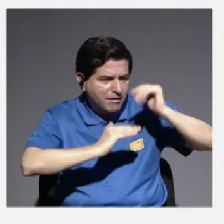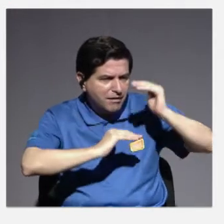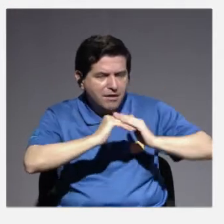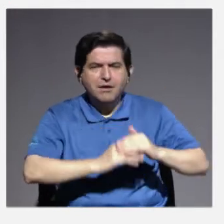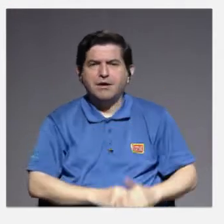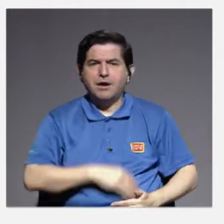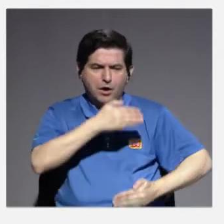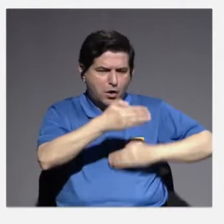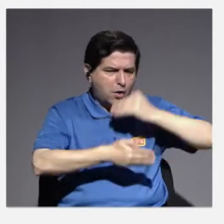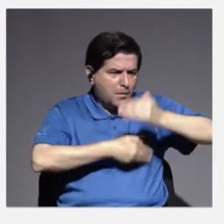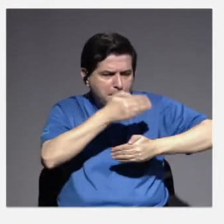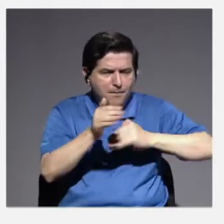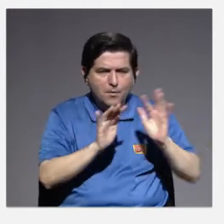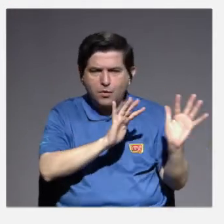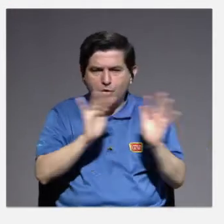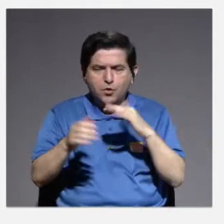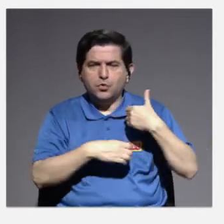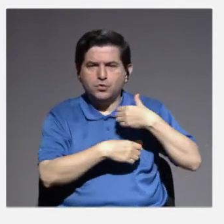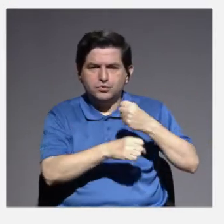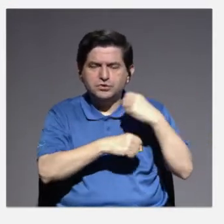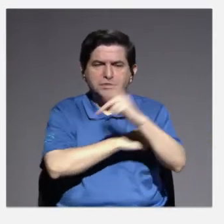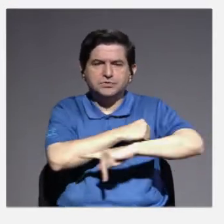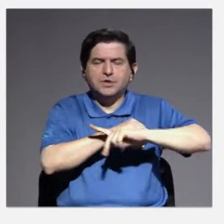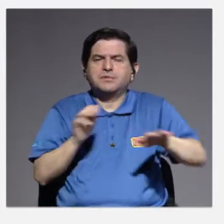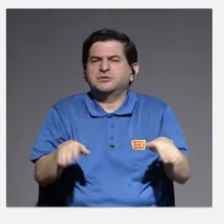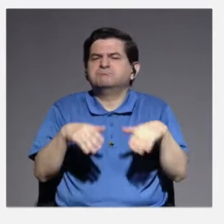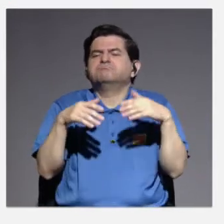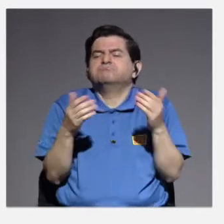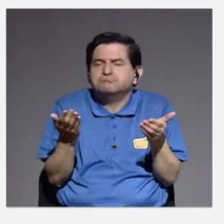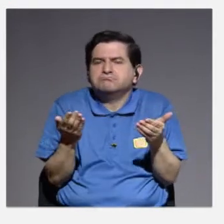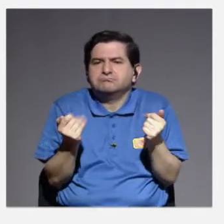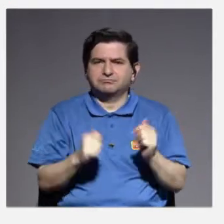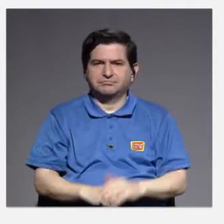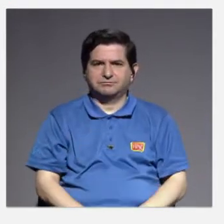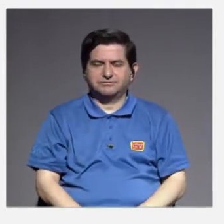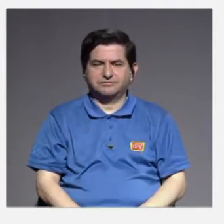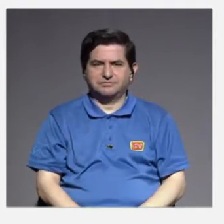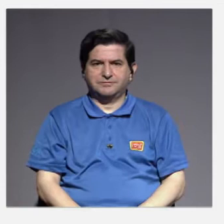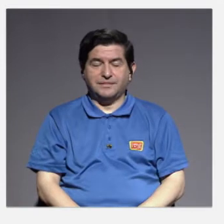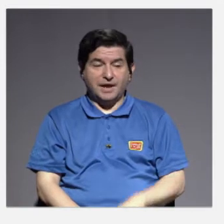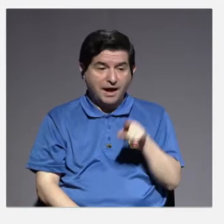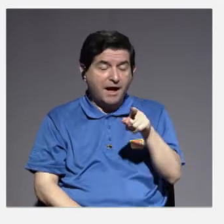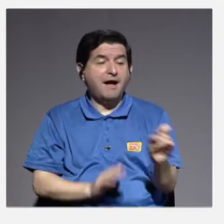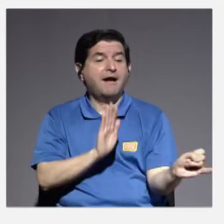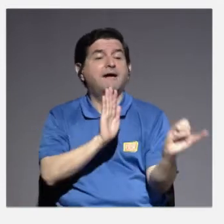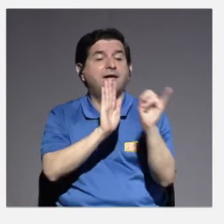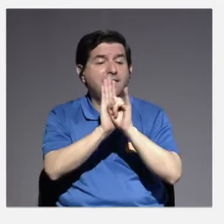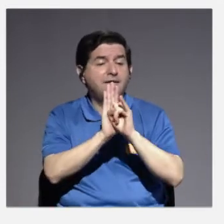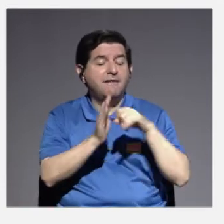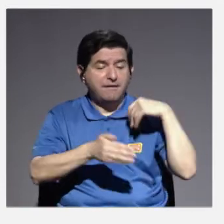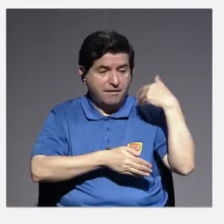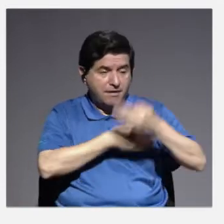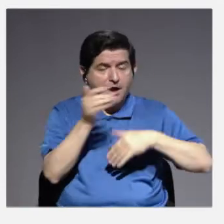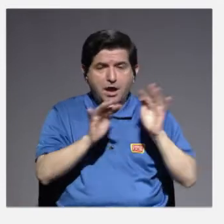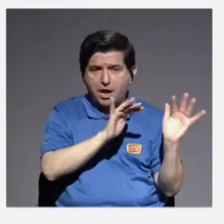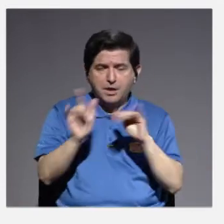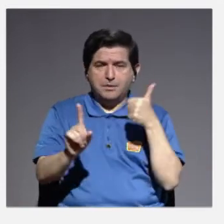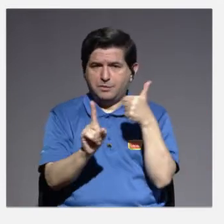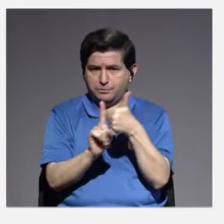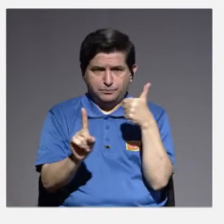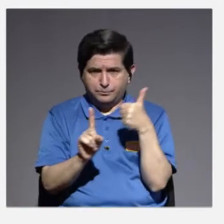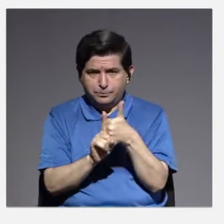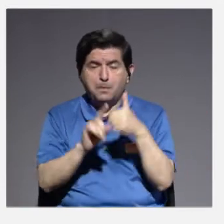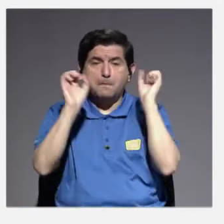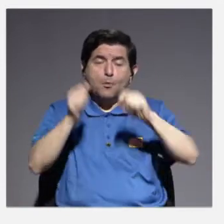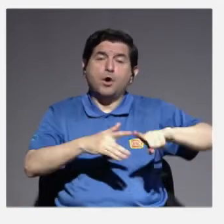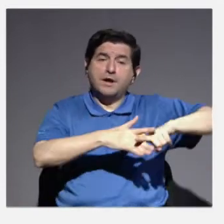comporta la digitalización municipal en nuestro país. Entonces, a partir de eso, identificamos que el proceso de digitalización como tal